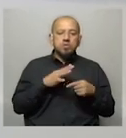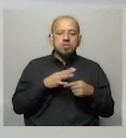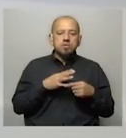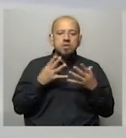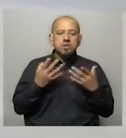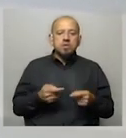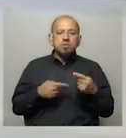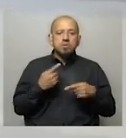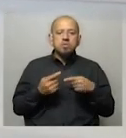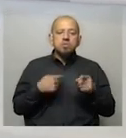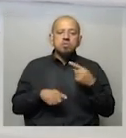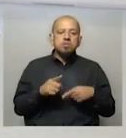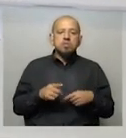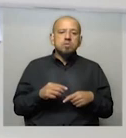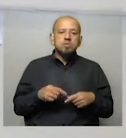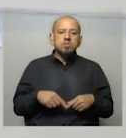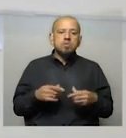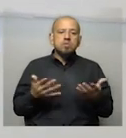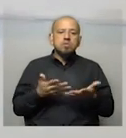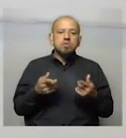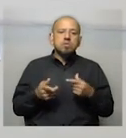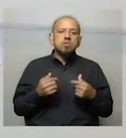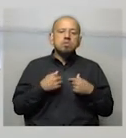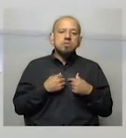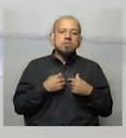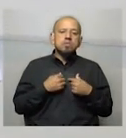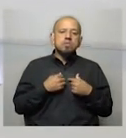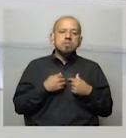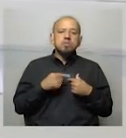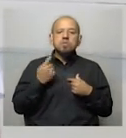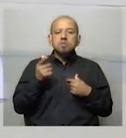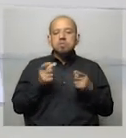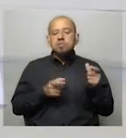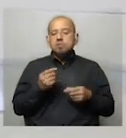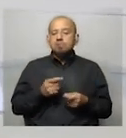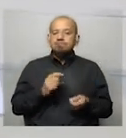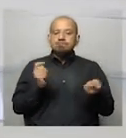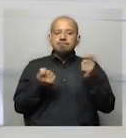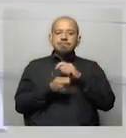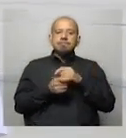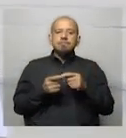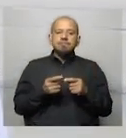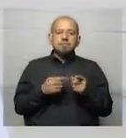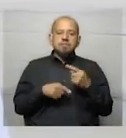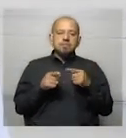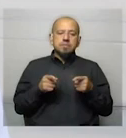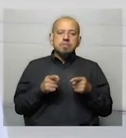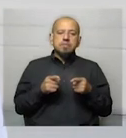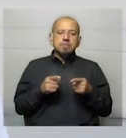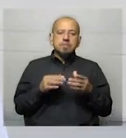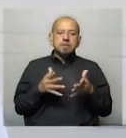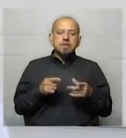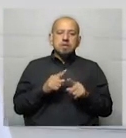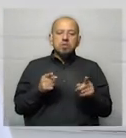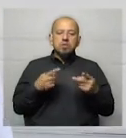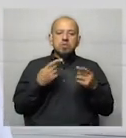seguir. Pero yo ya a esta altura del partido me gustaría que alguien tomara la posta en ese mismo sentido, para que no se